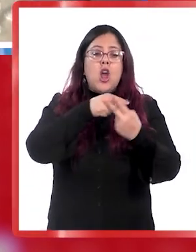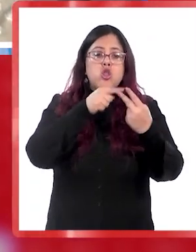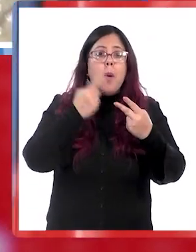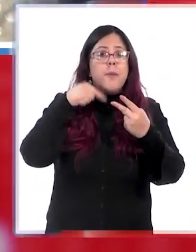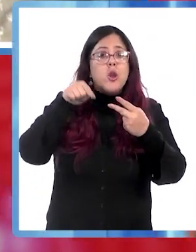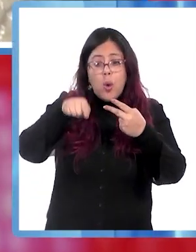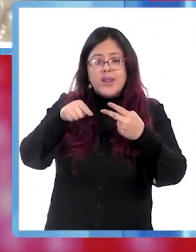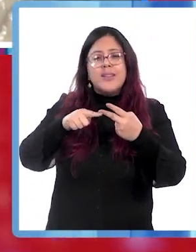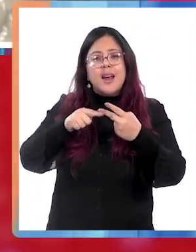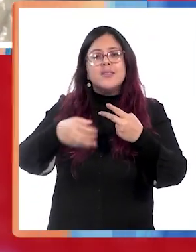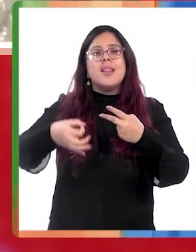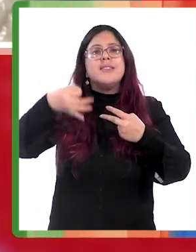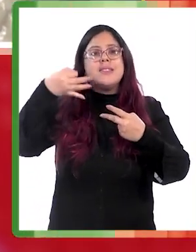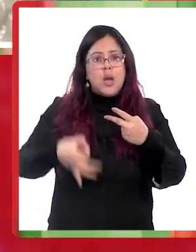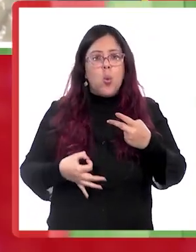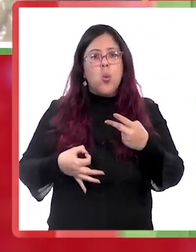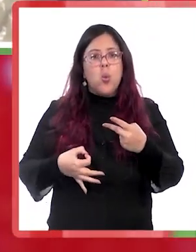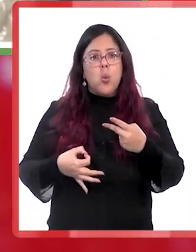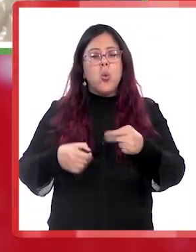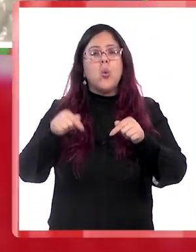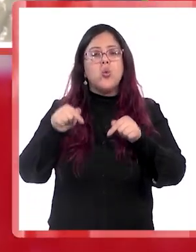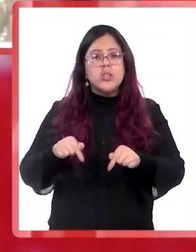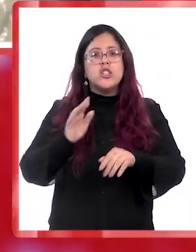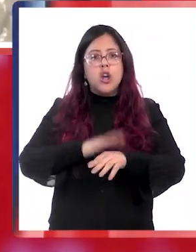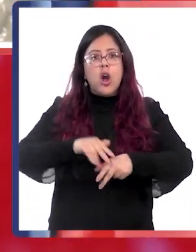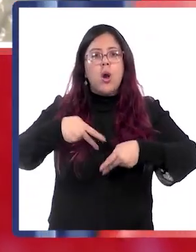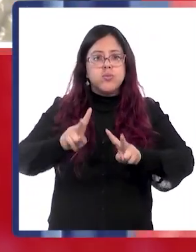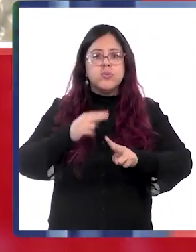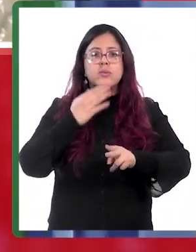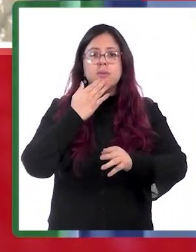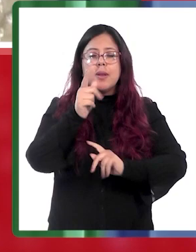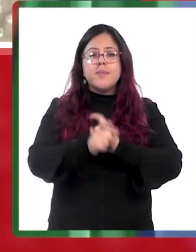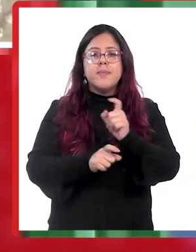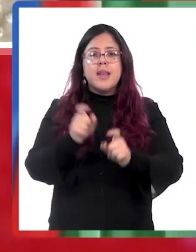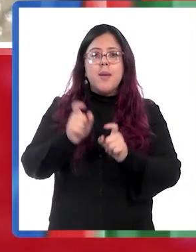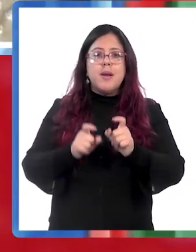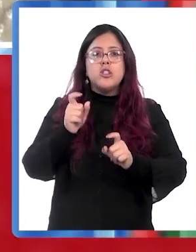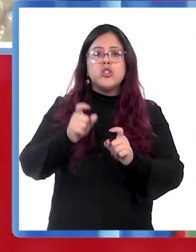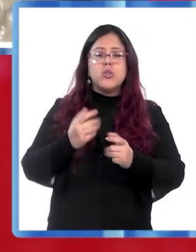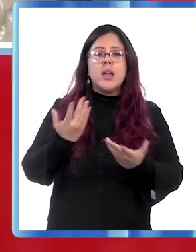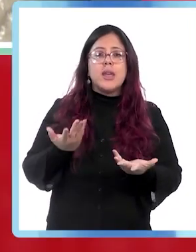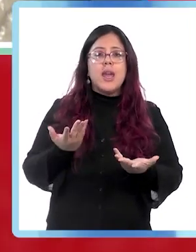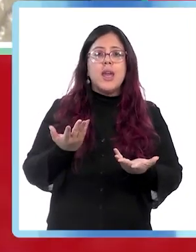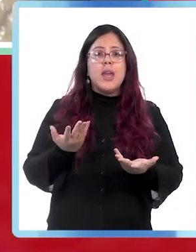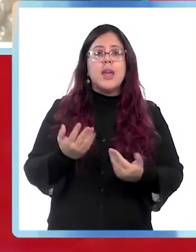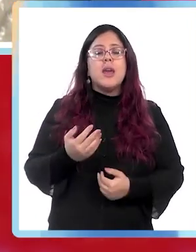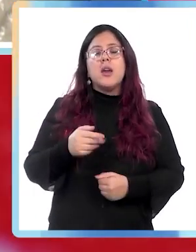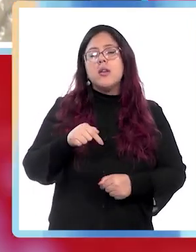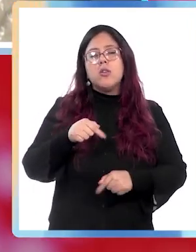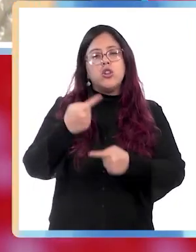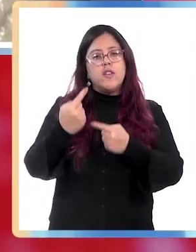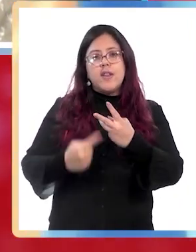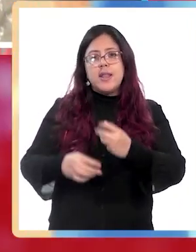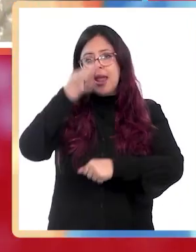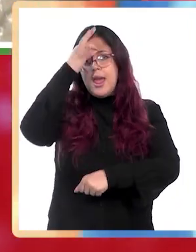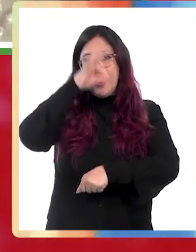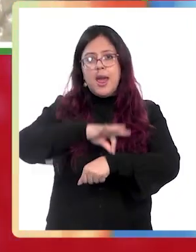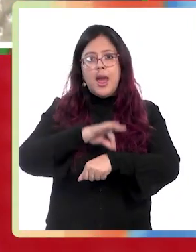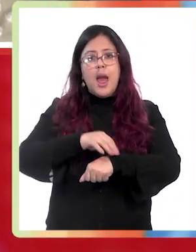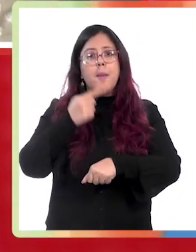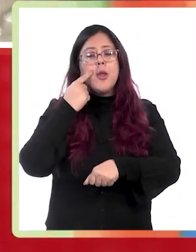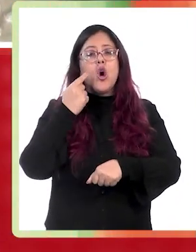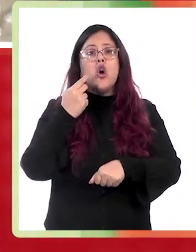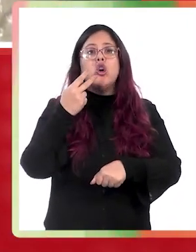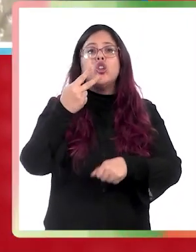más segura y que está disponible para también incluso personas inmunocomprometidas. Pero es importante saber que son 2